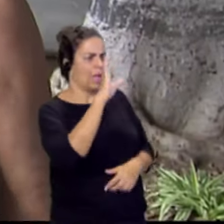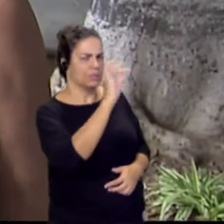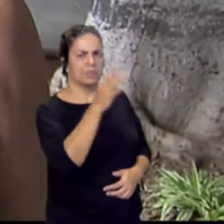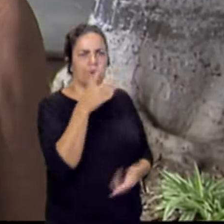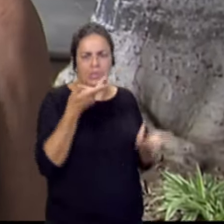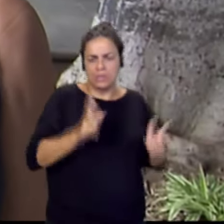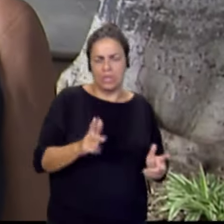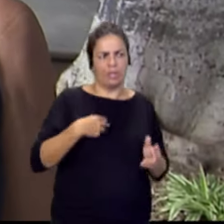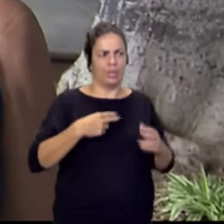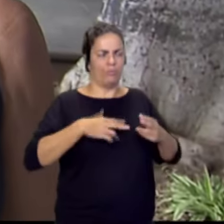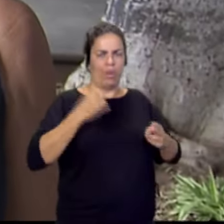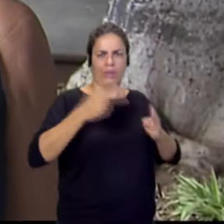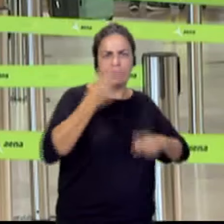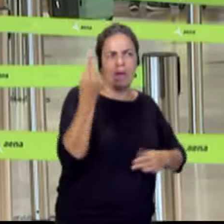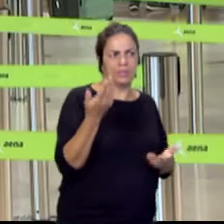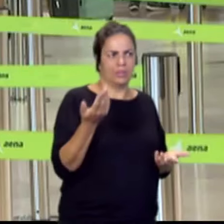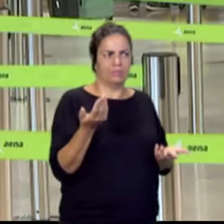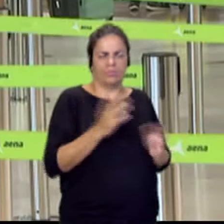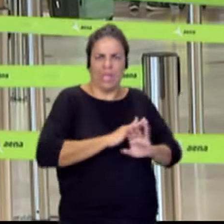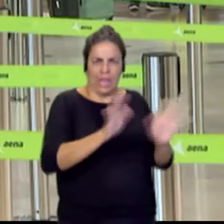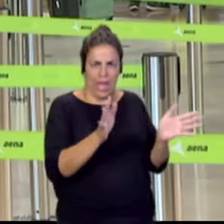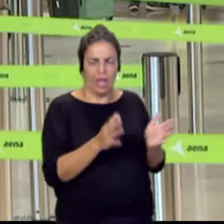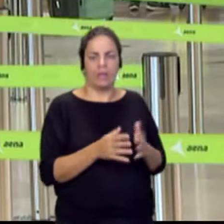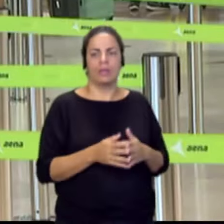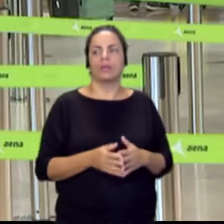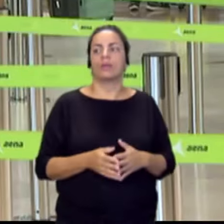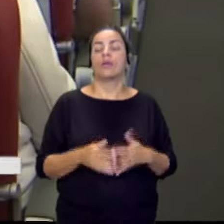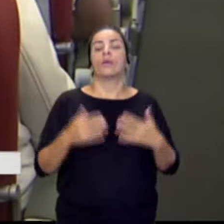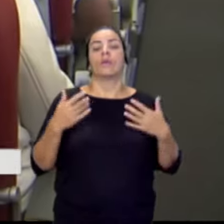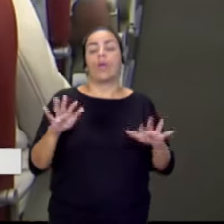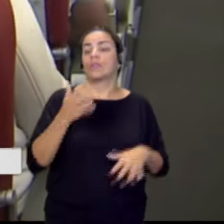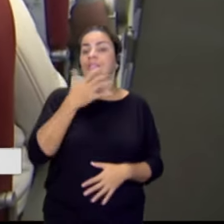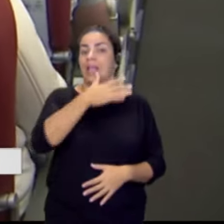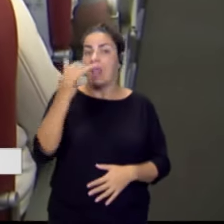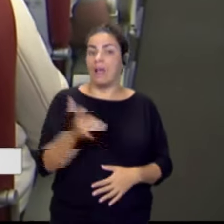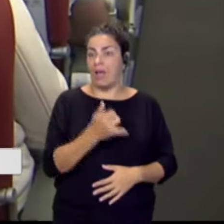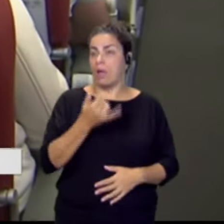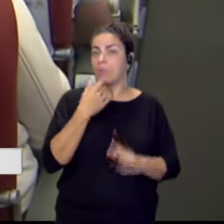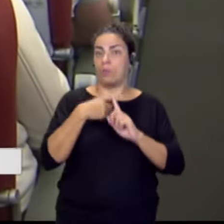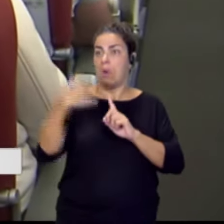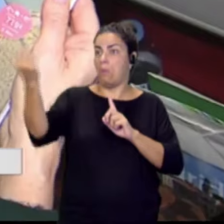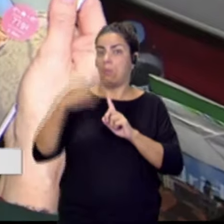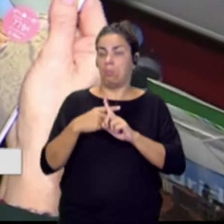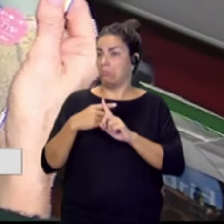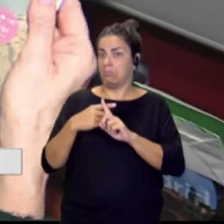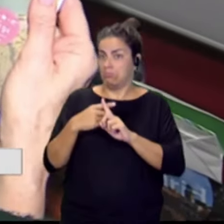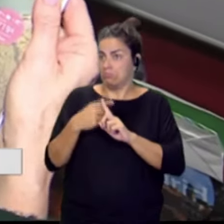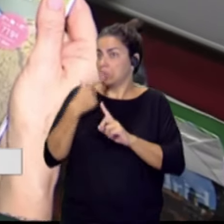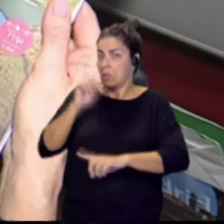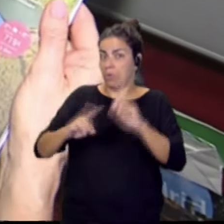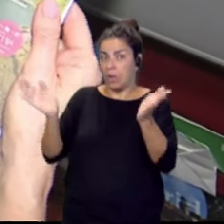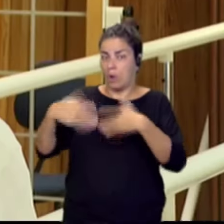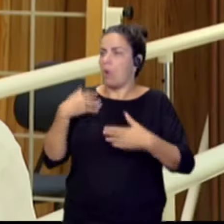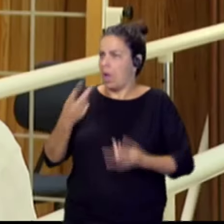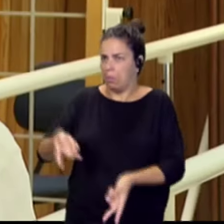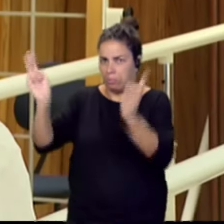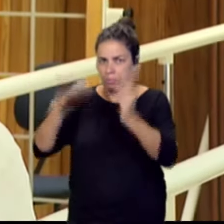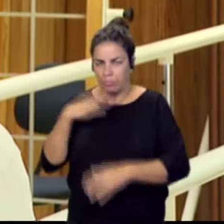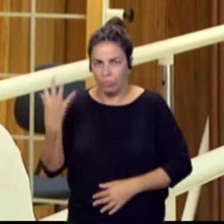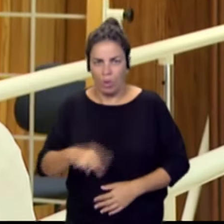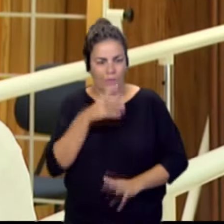un taxi y demás, pero nada más. Si la baja no desaconseja el desplazamiento, en principio no hay norma que lo impida. Eso sí, no